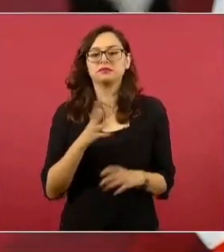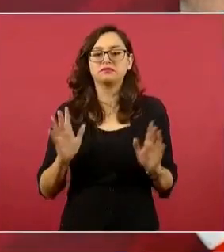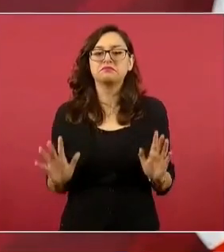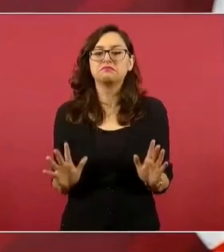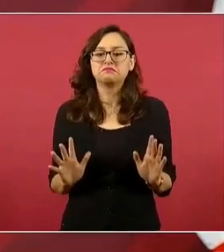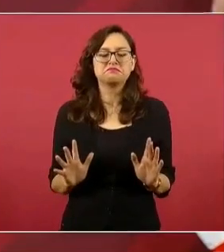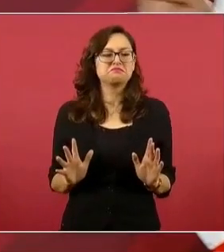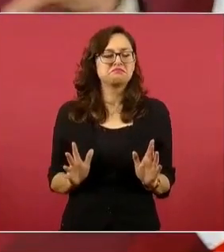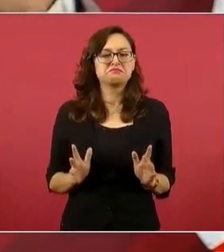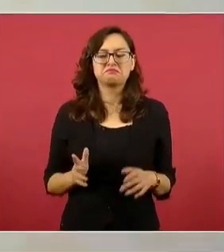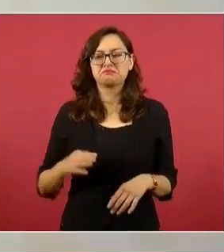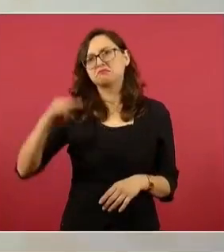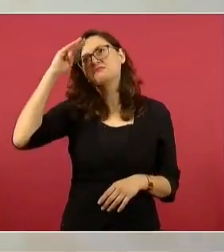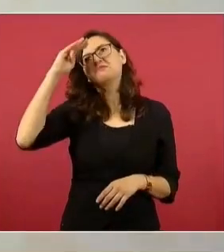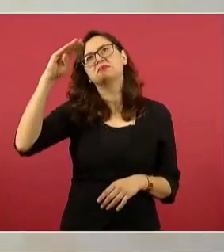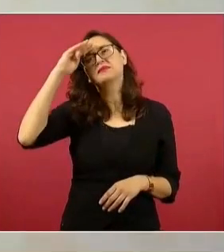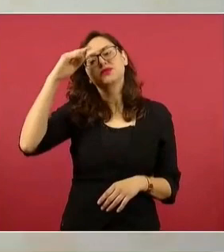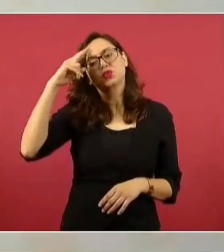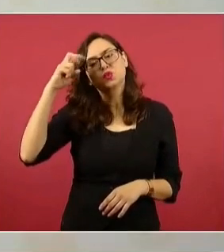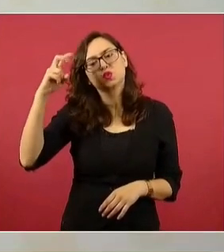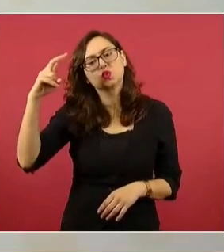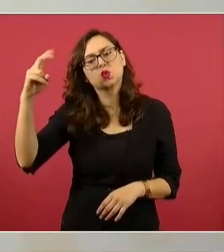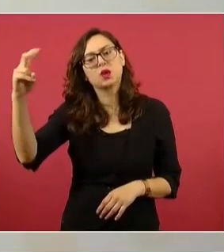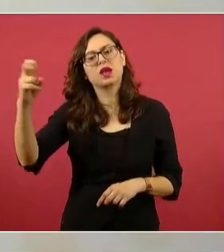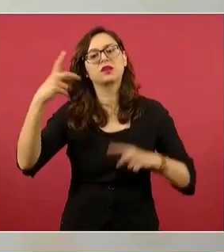garantizar a todos la libertad y que la gente